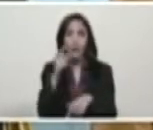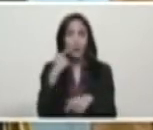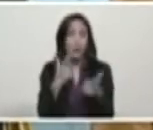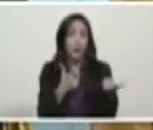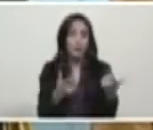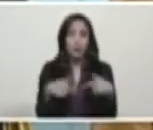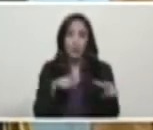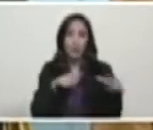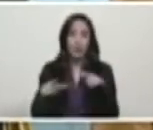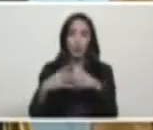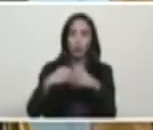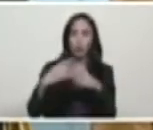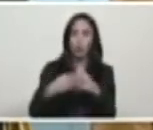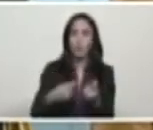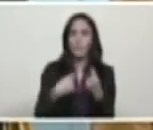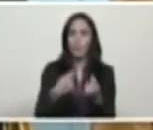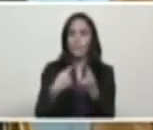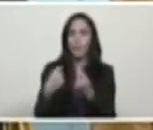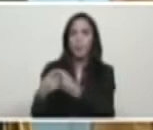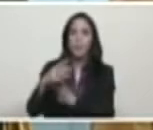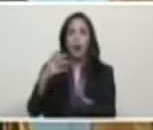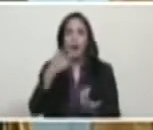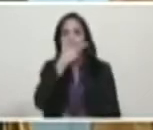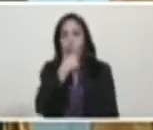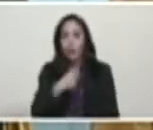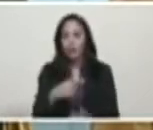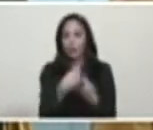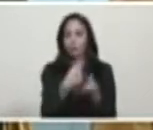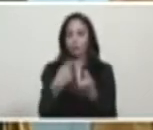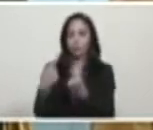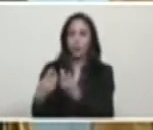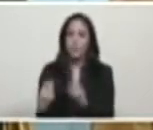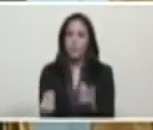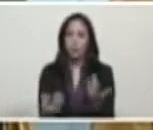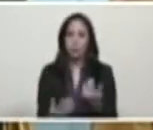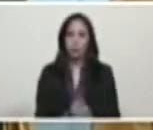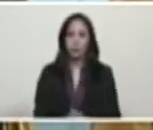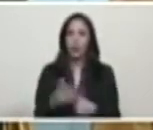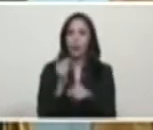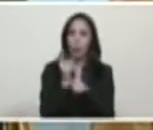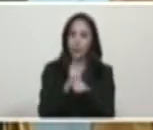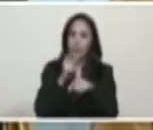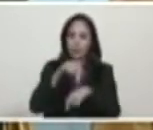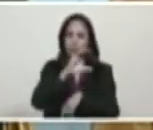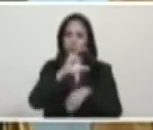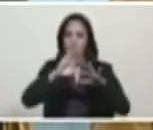dólares, varios millones de bolívares para hacer la Serie del Caribe.